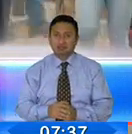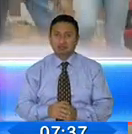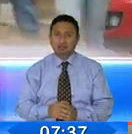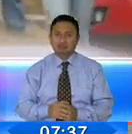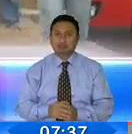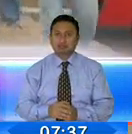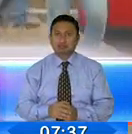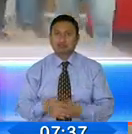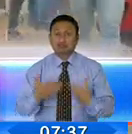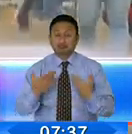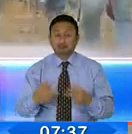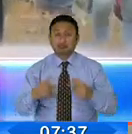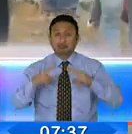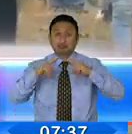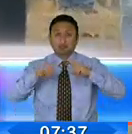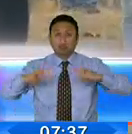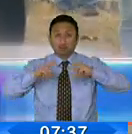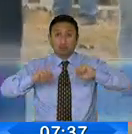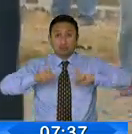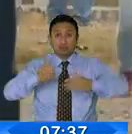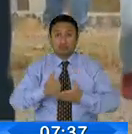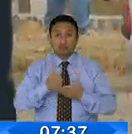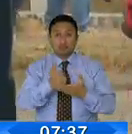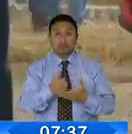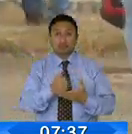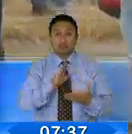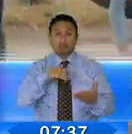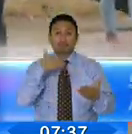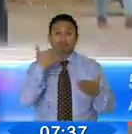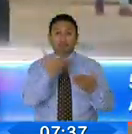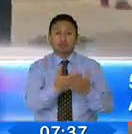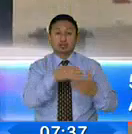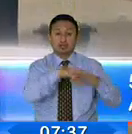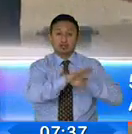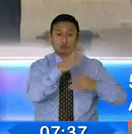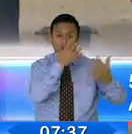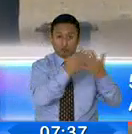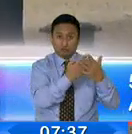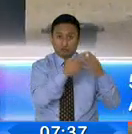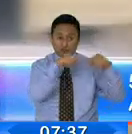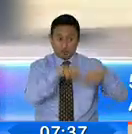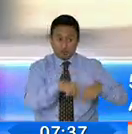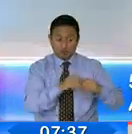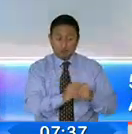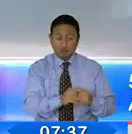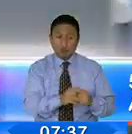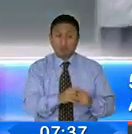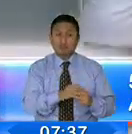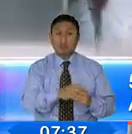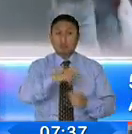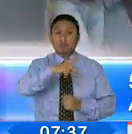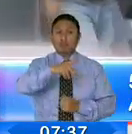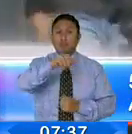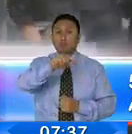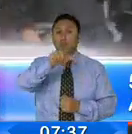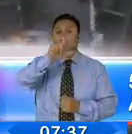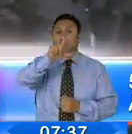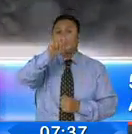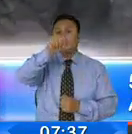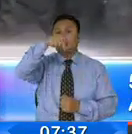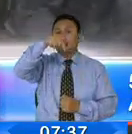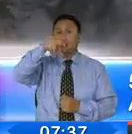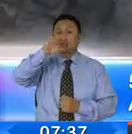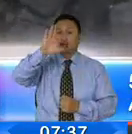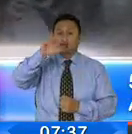las investigaciones se permitieron llegar hasta la penitenciaría allí se encontraban alias palanqueta quien sería la persona que